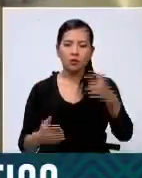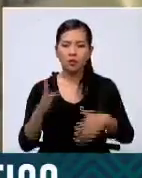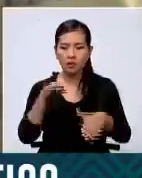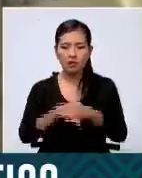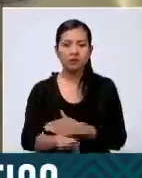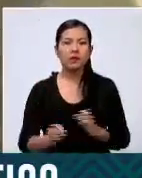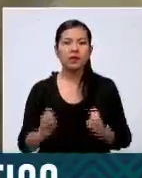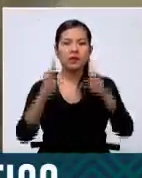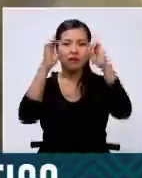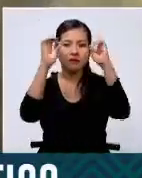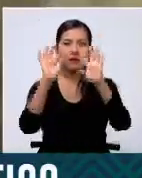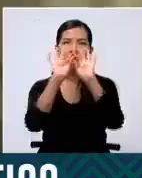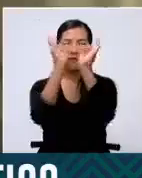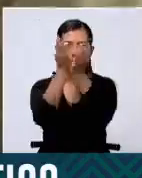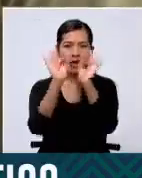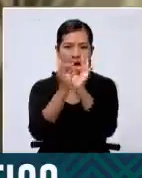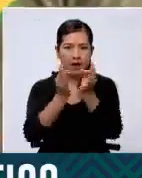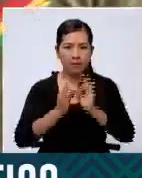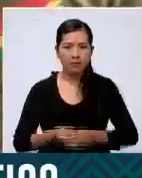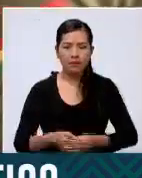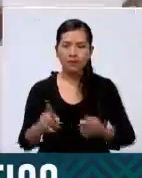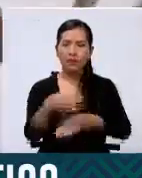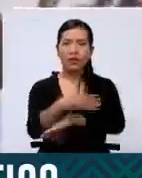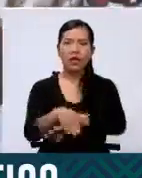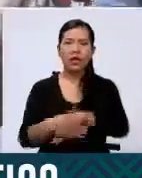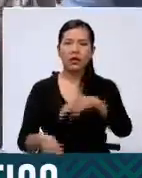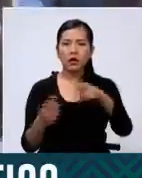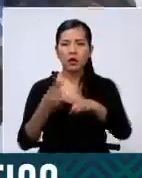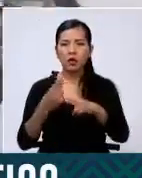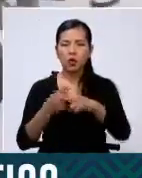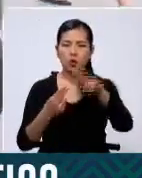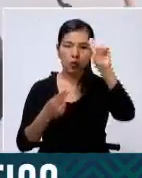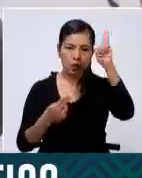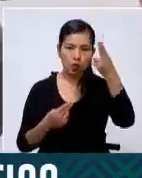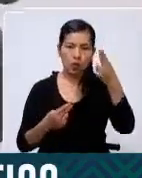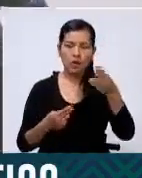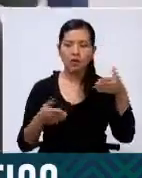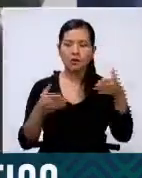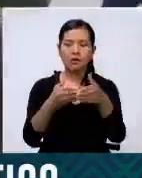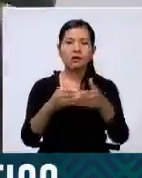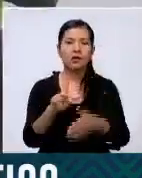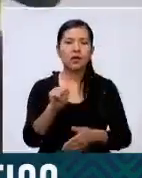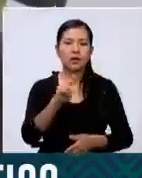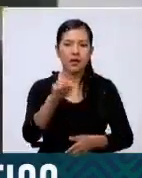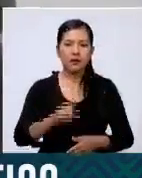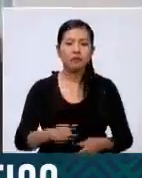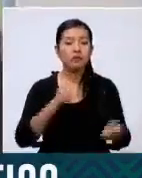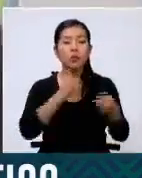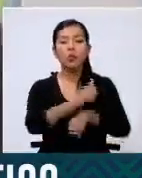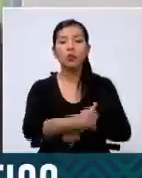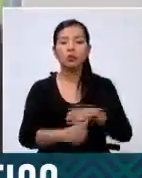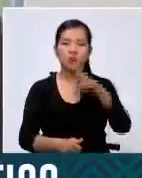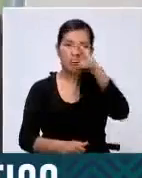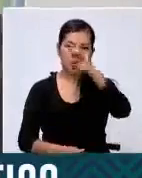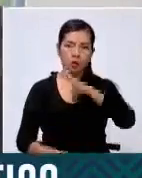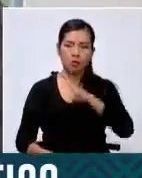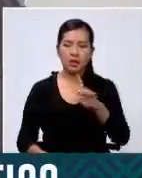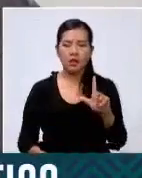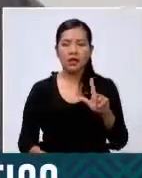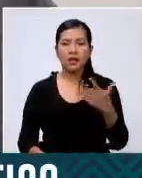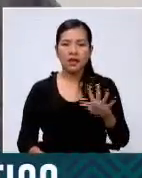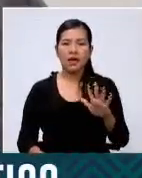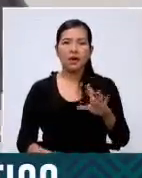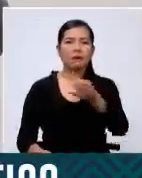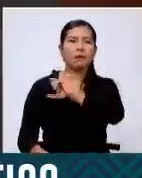ubicado en las calles uruguay casi lanza el autor del crimen un subteniente de la policía que se encontraba realizando un curso de